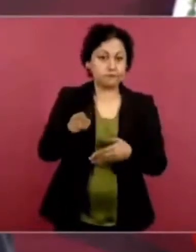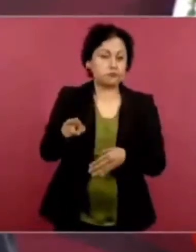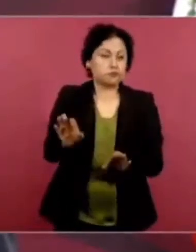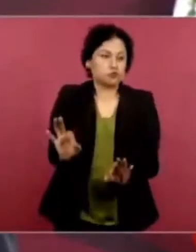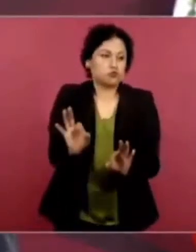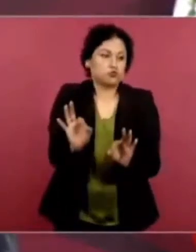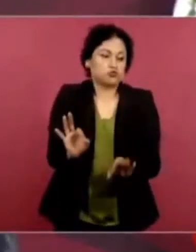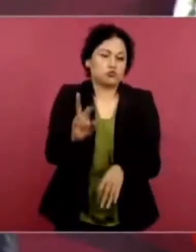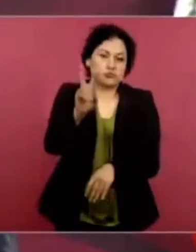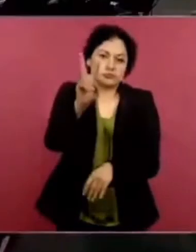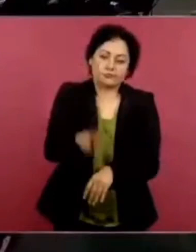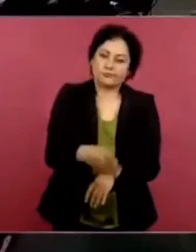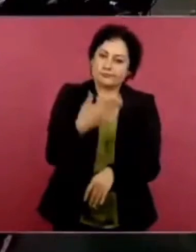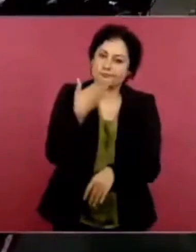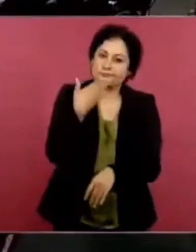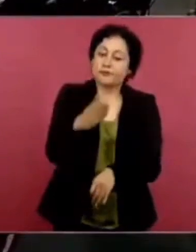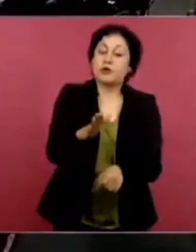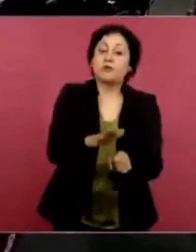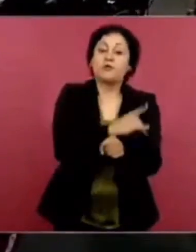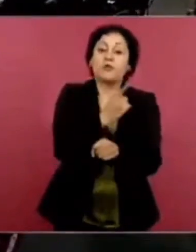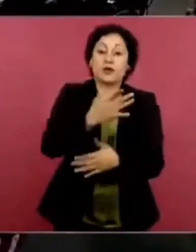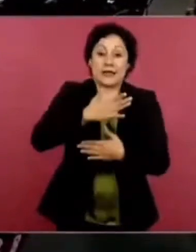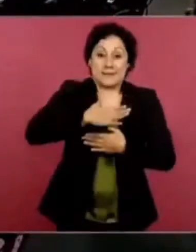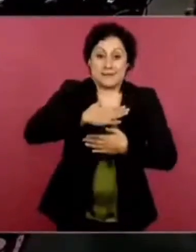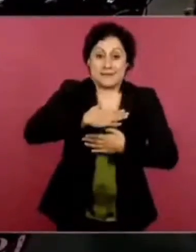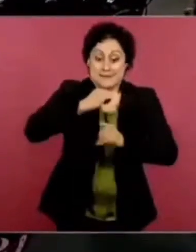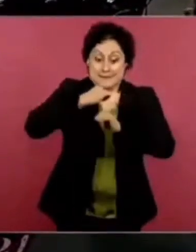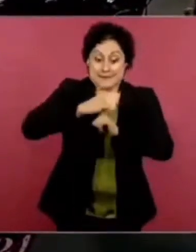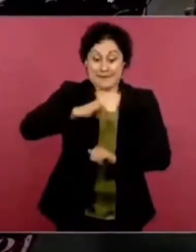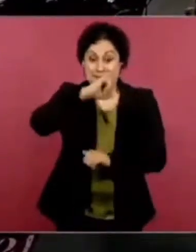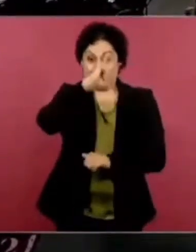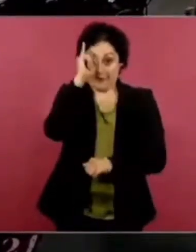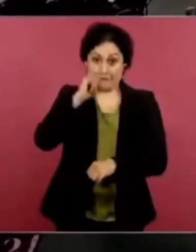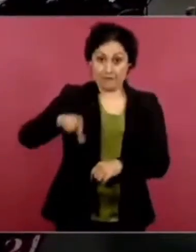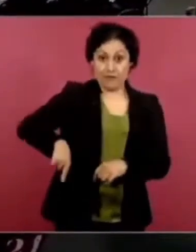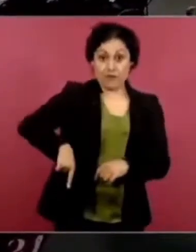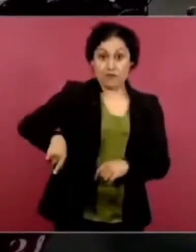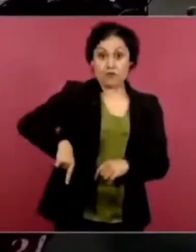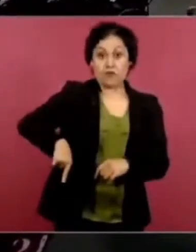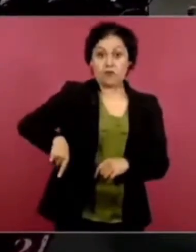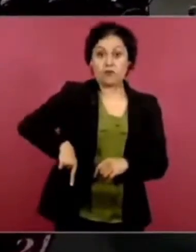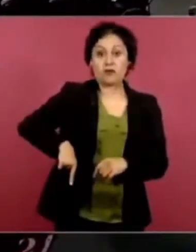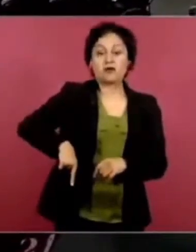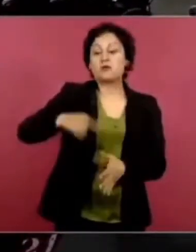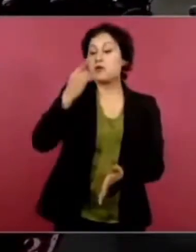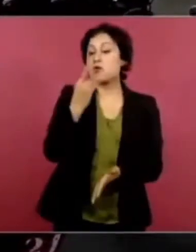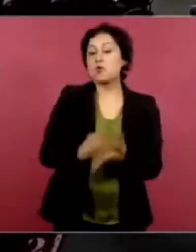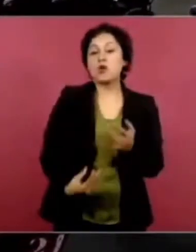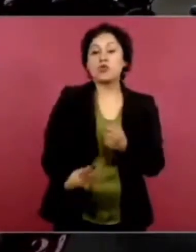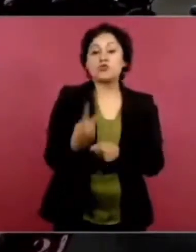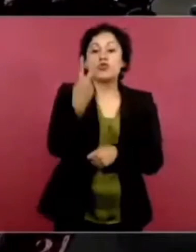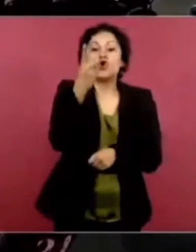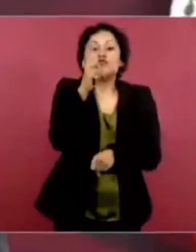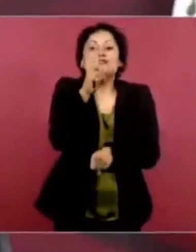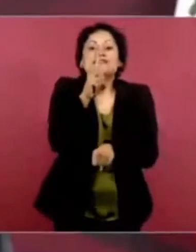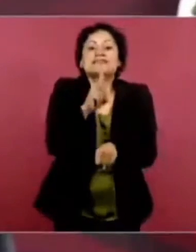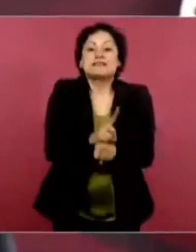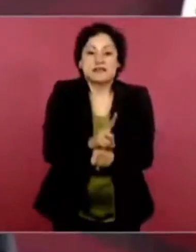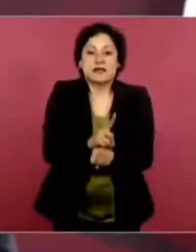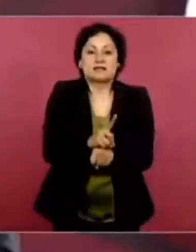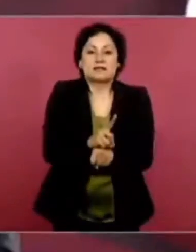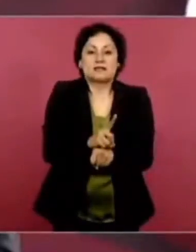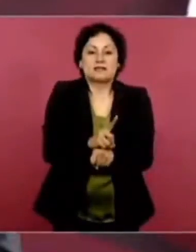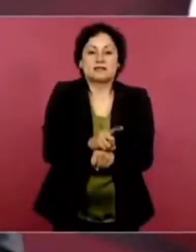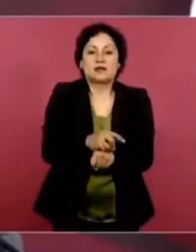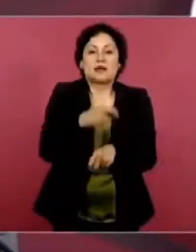tuvimos 2 días de contingencia ambiental. 2 días en todo el gobierno.